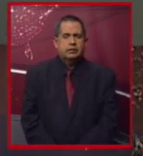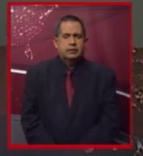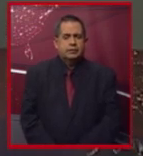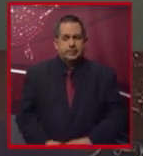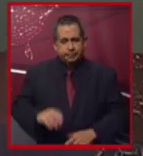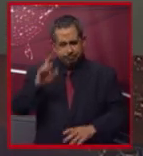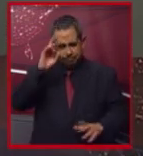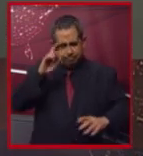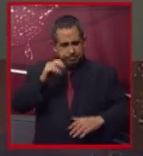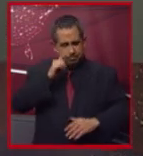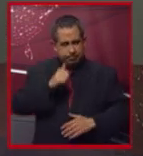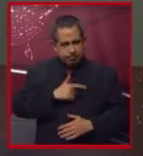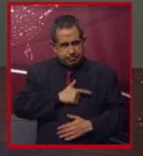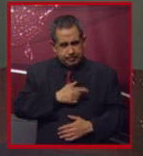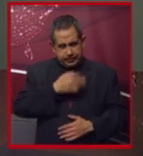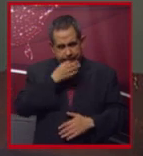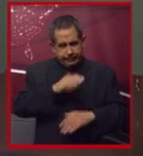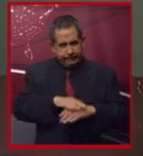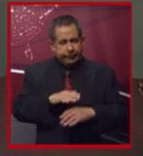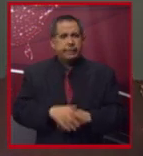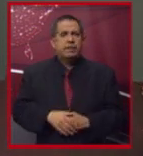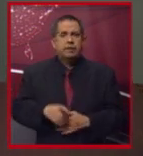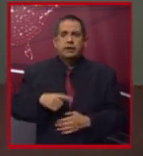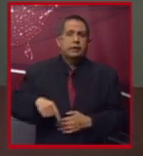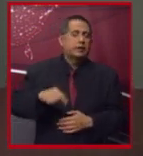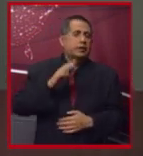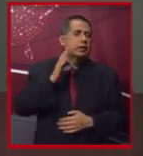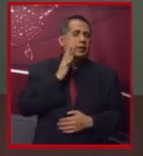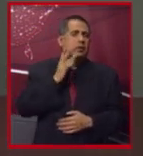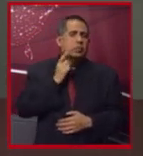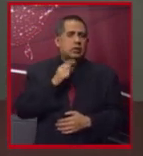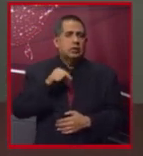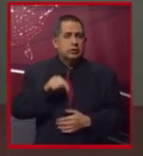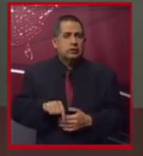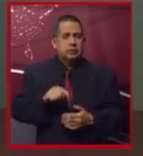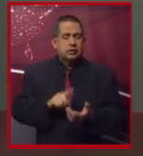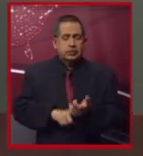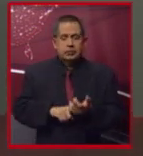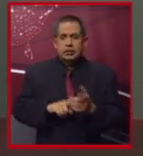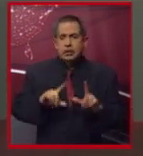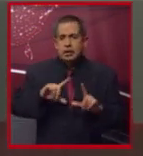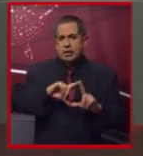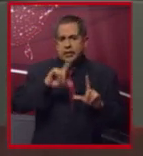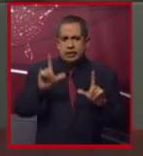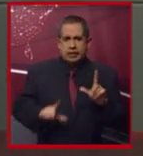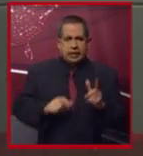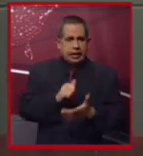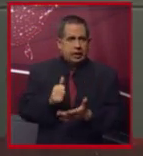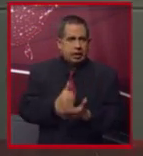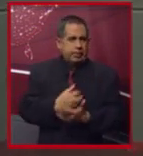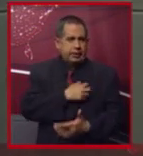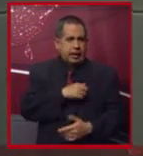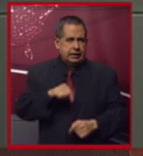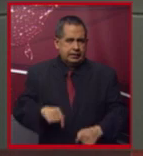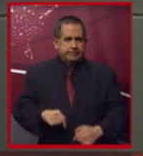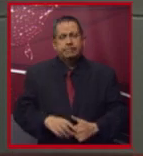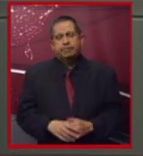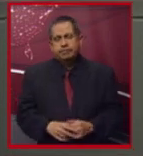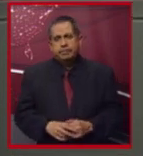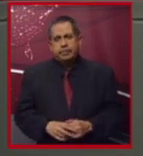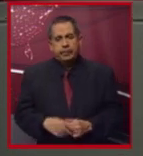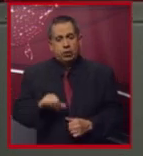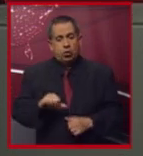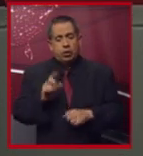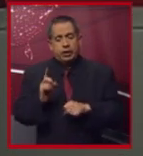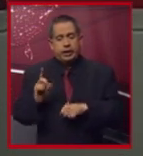¿Qué tal? Como siempre, un gusto saludarles desde el Palacio Legislativo de San Lázaro, aquí en la capital de la República Mexicana. Un día de recordar la